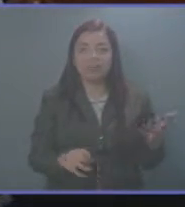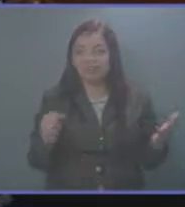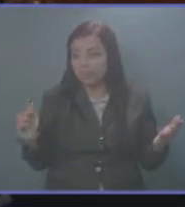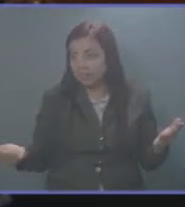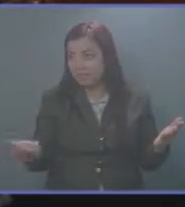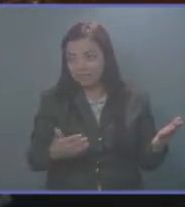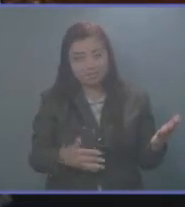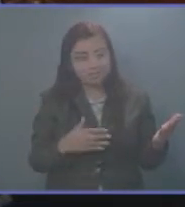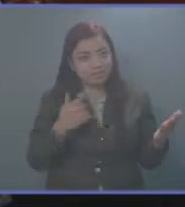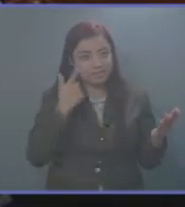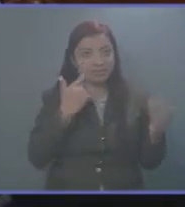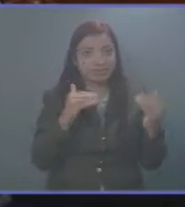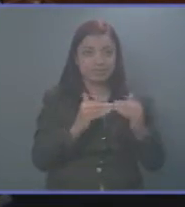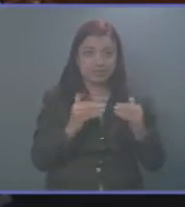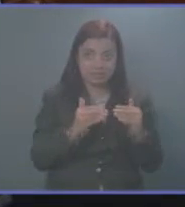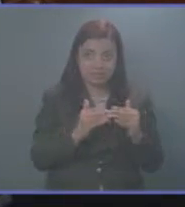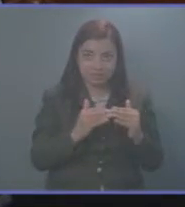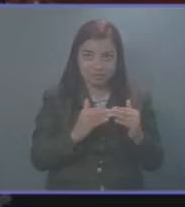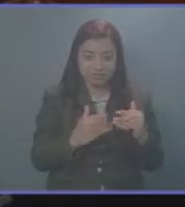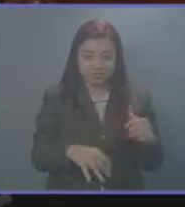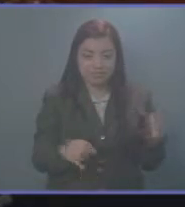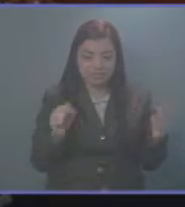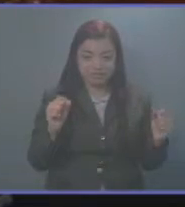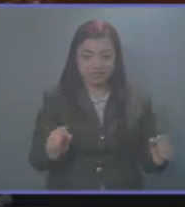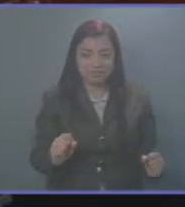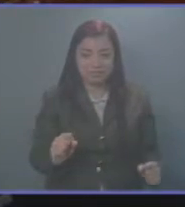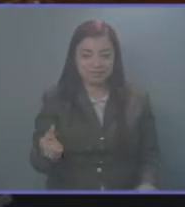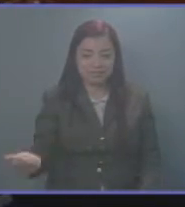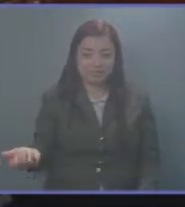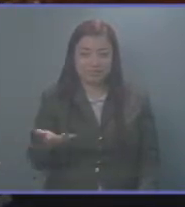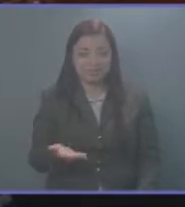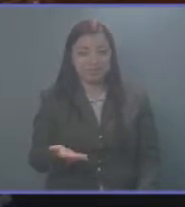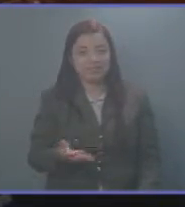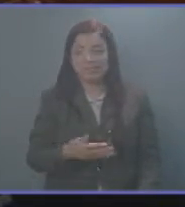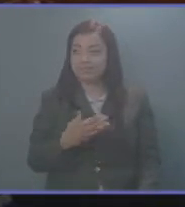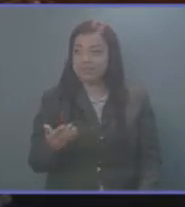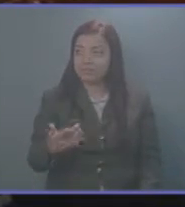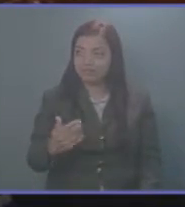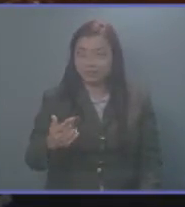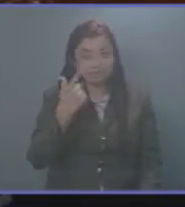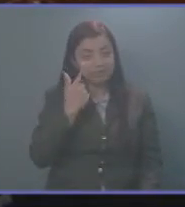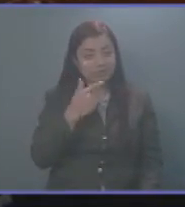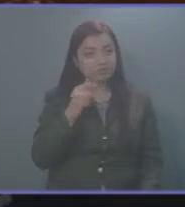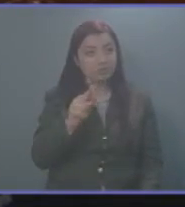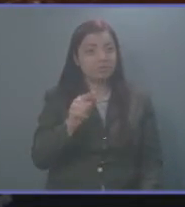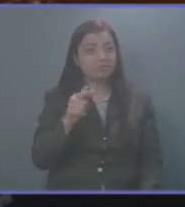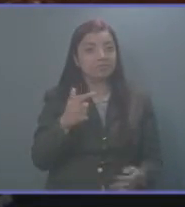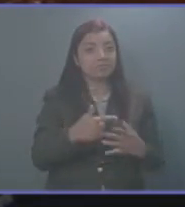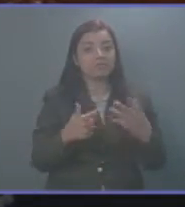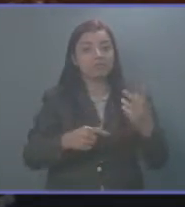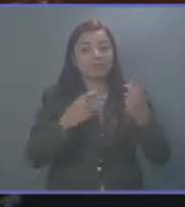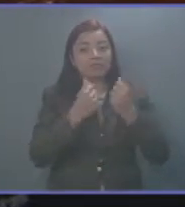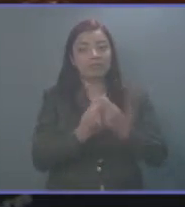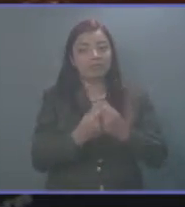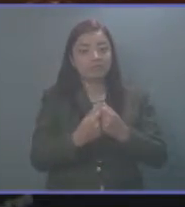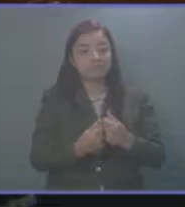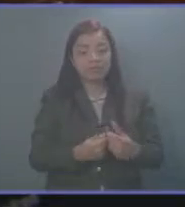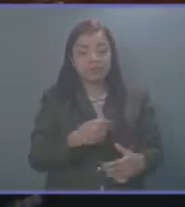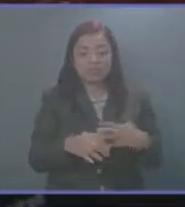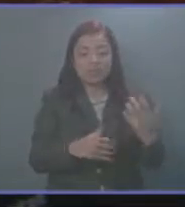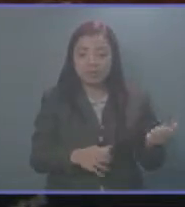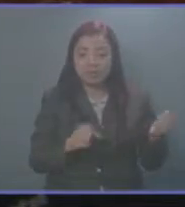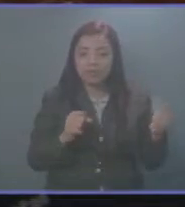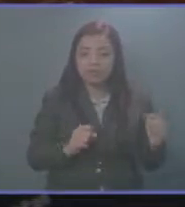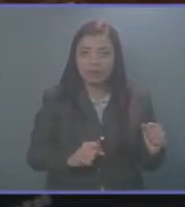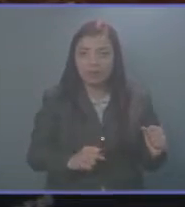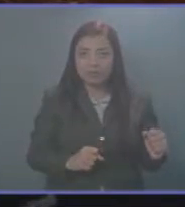Pero además, debemos tomar en cuenta que esta reforma presupuestaria saca de